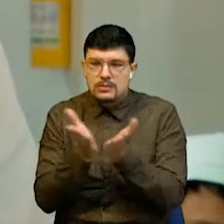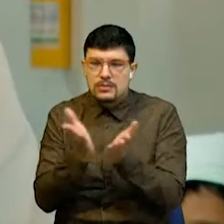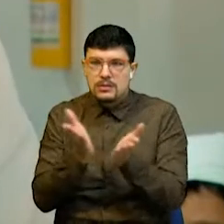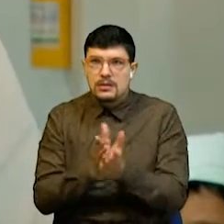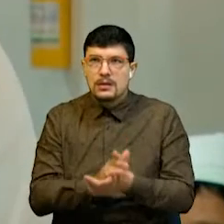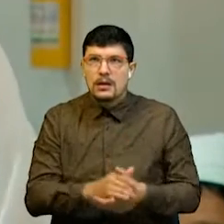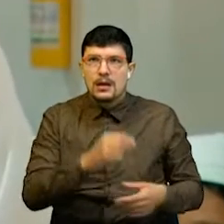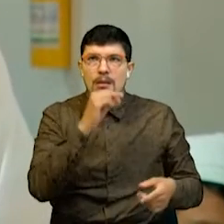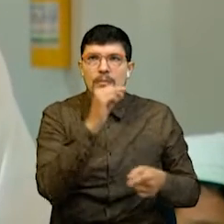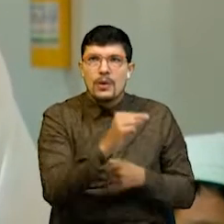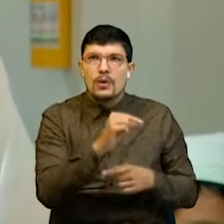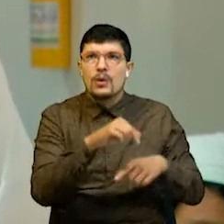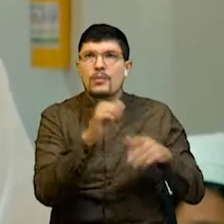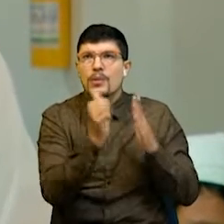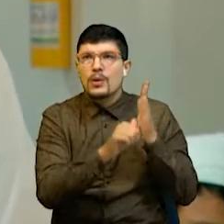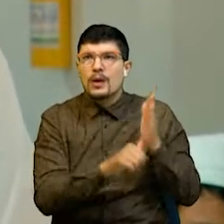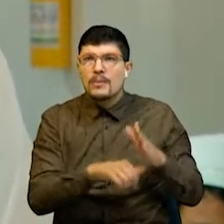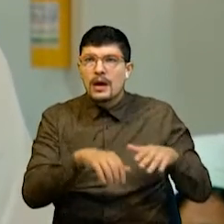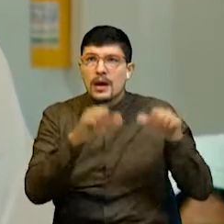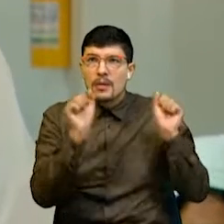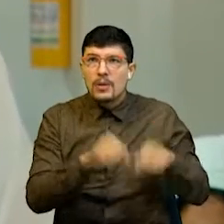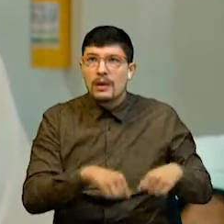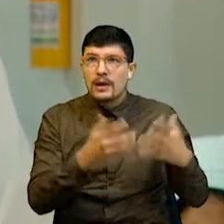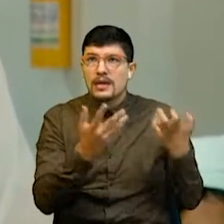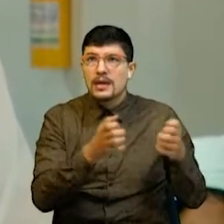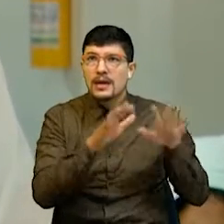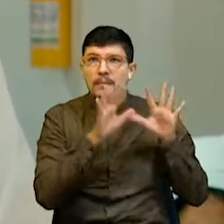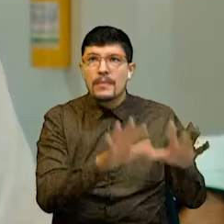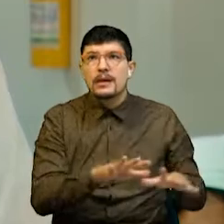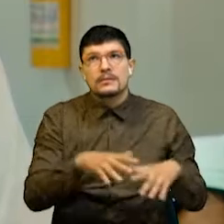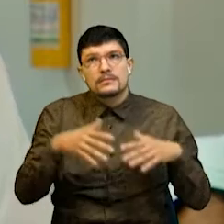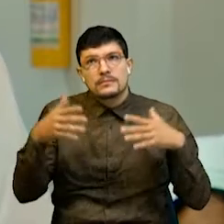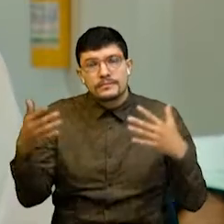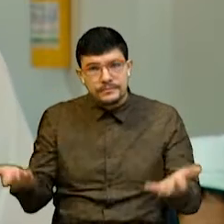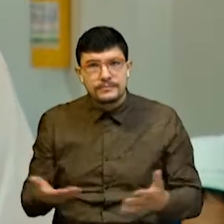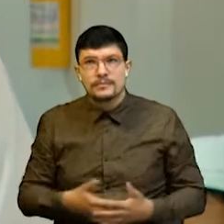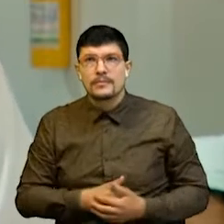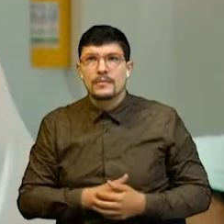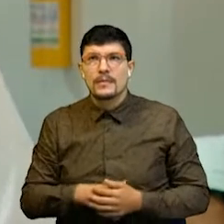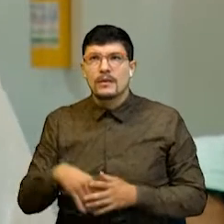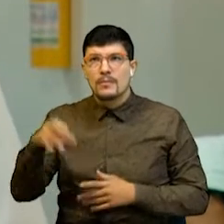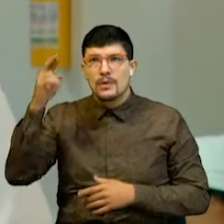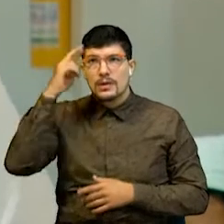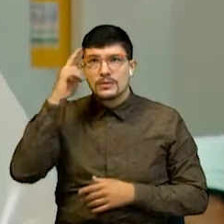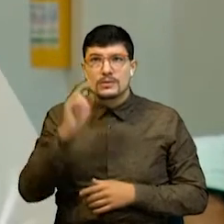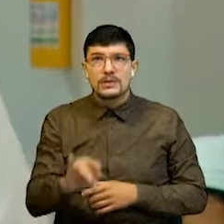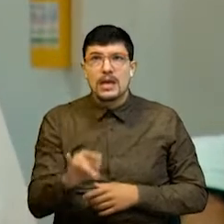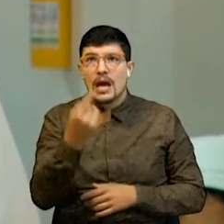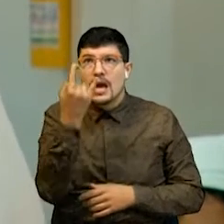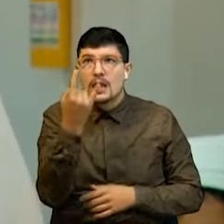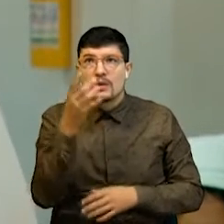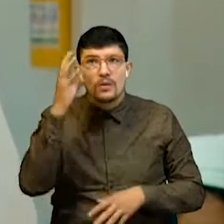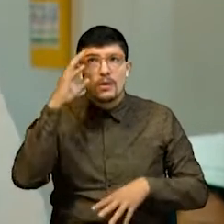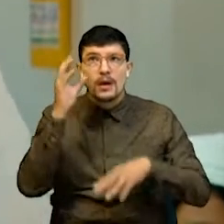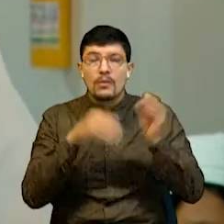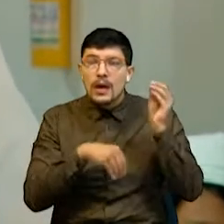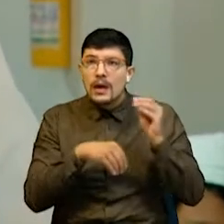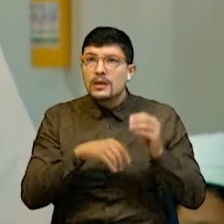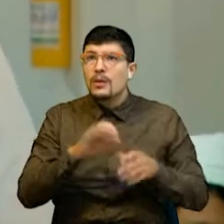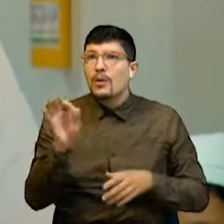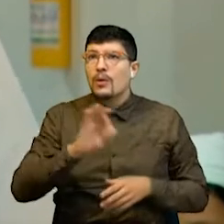programas aprobaron de que querían el paro, entonces si sale algo que no va acorde o